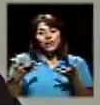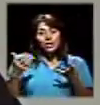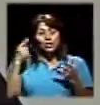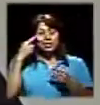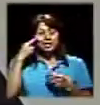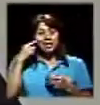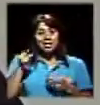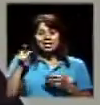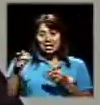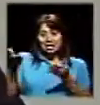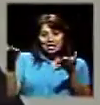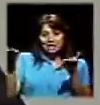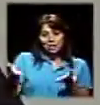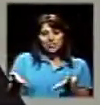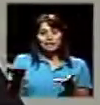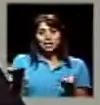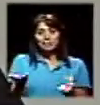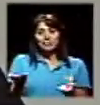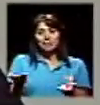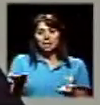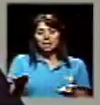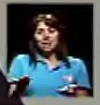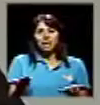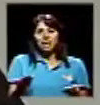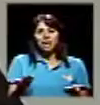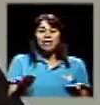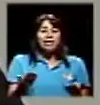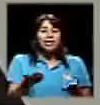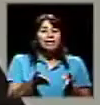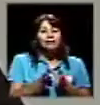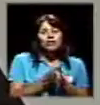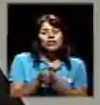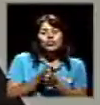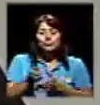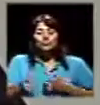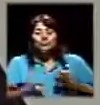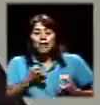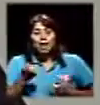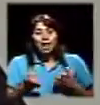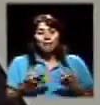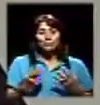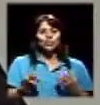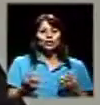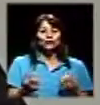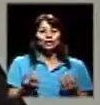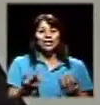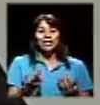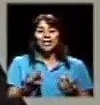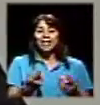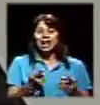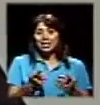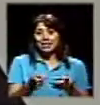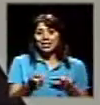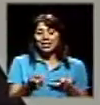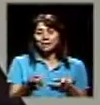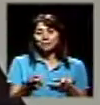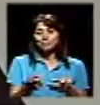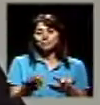presente en los entusiasmos, en las energías, en la línea, y hay